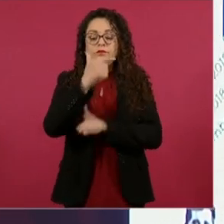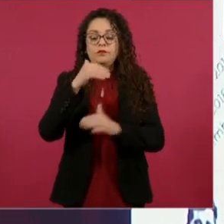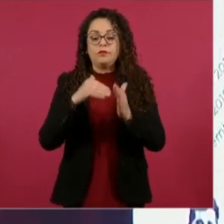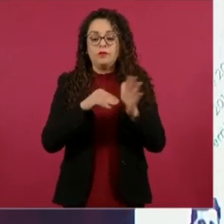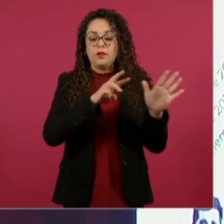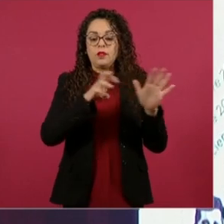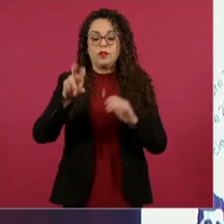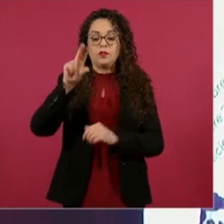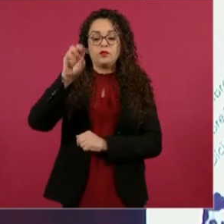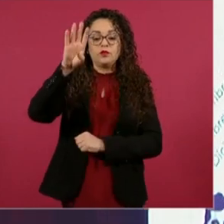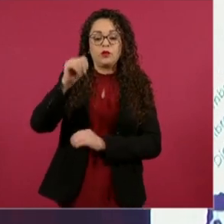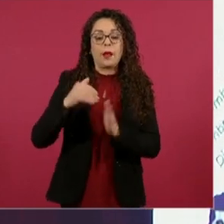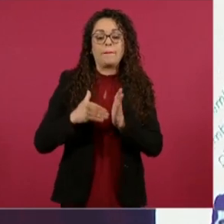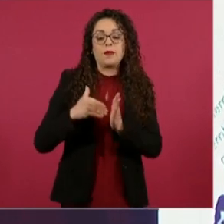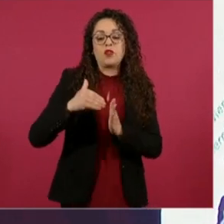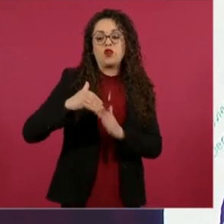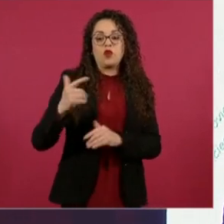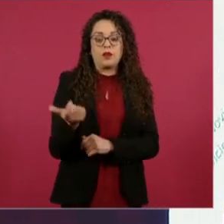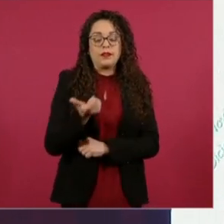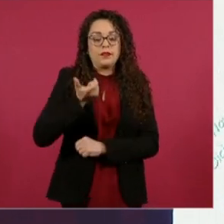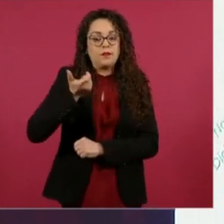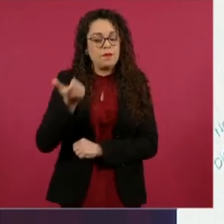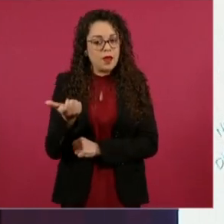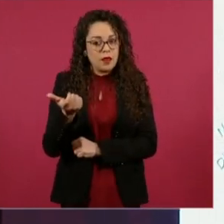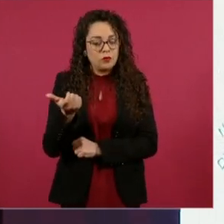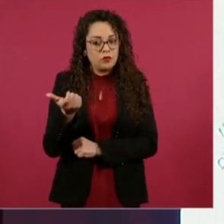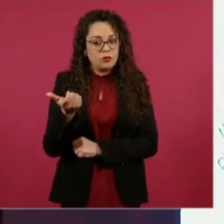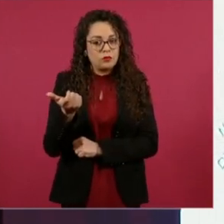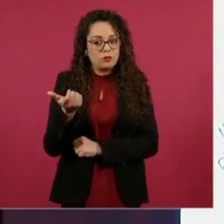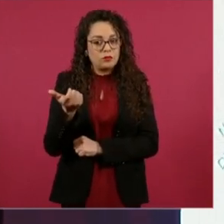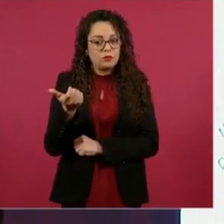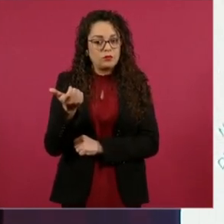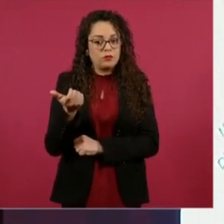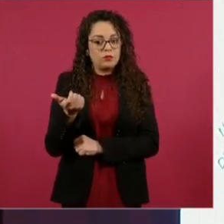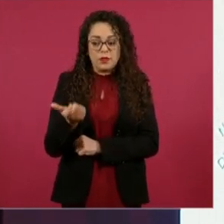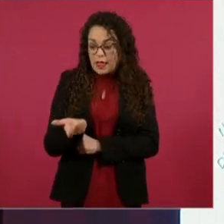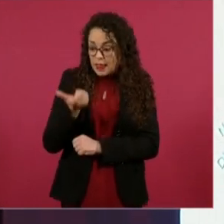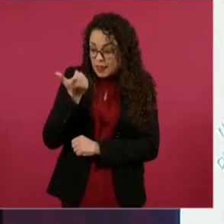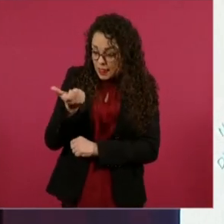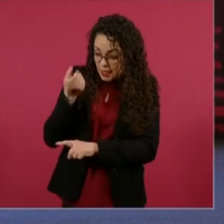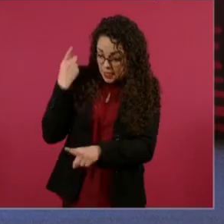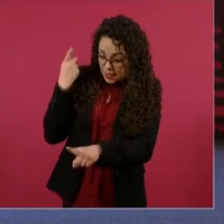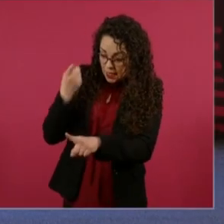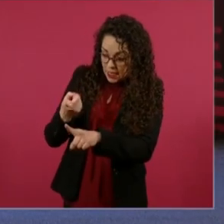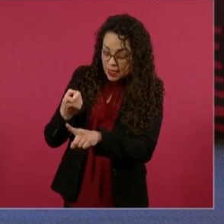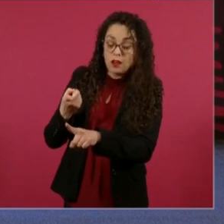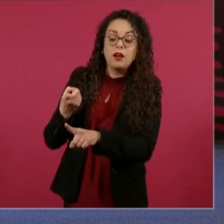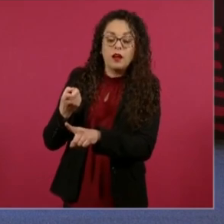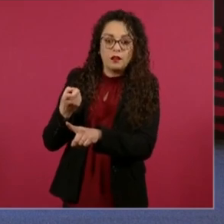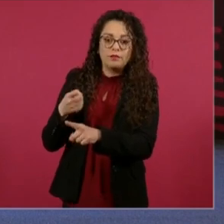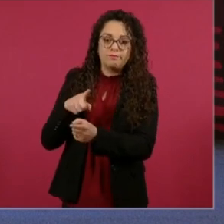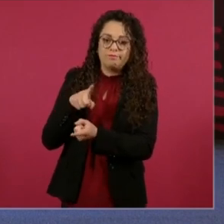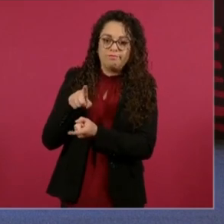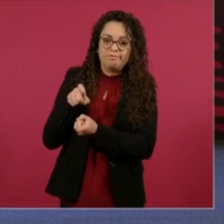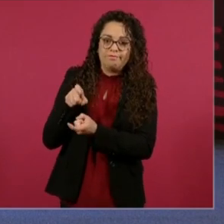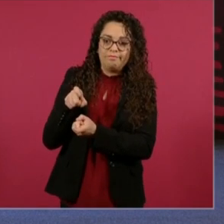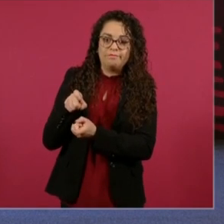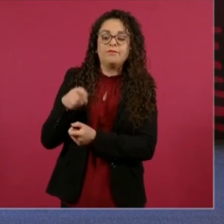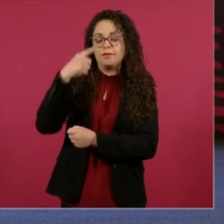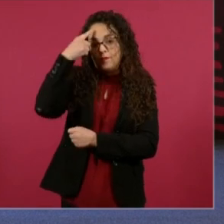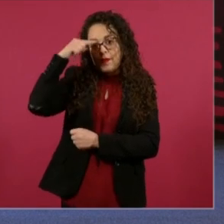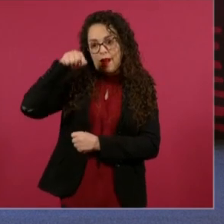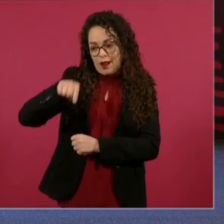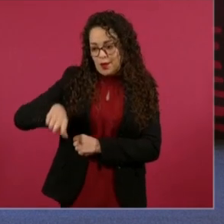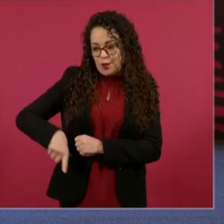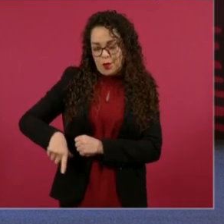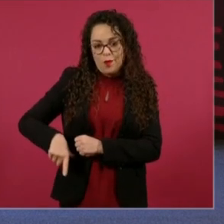312,389 millones de pesos. Estos recursos significan ingresos para el gobierno del presidente López Obrador,